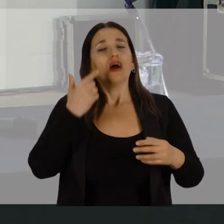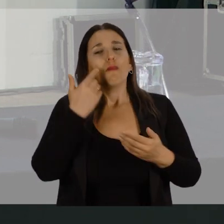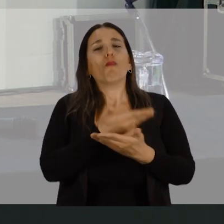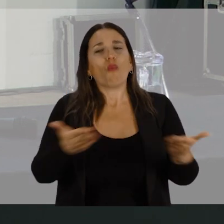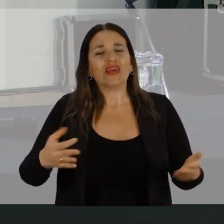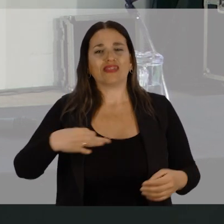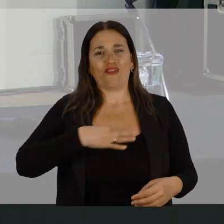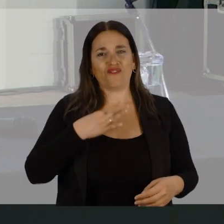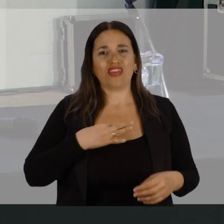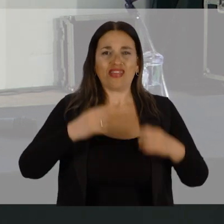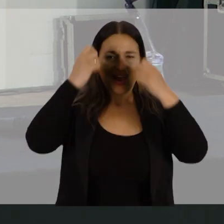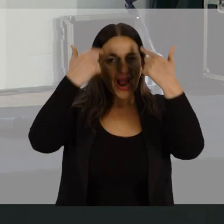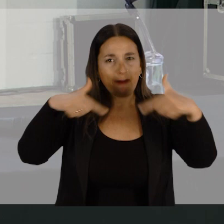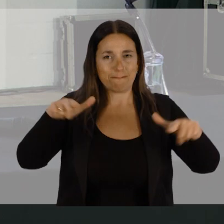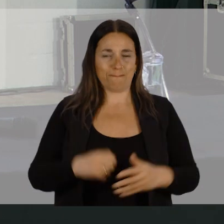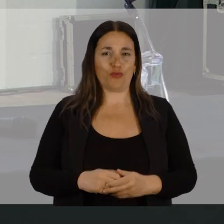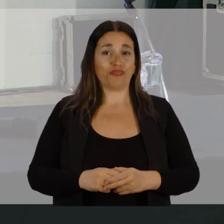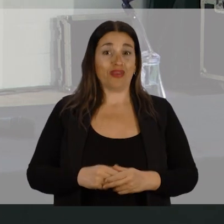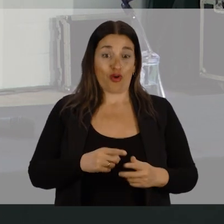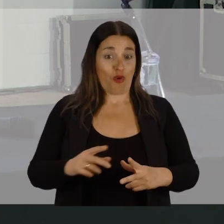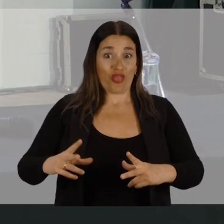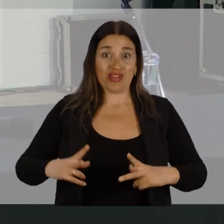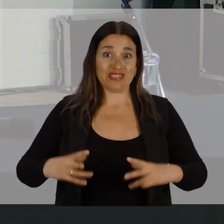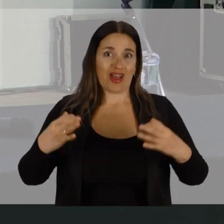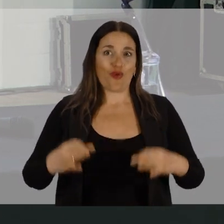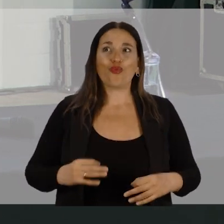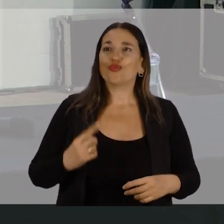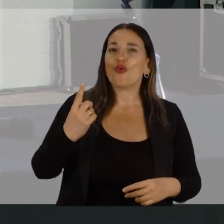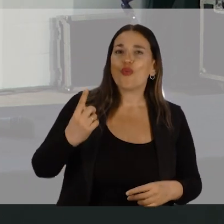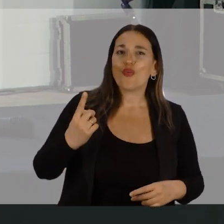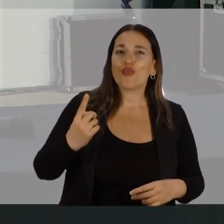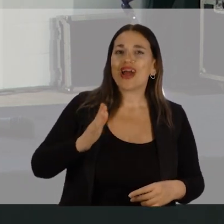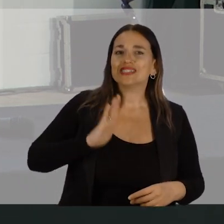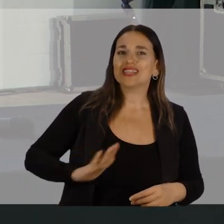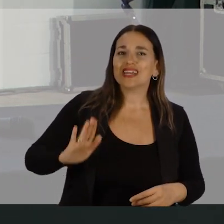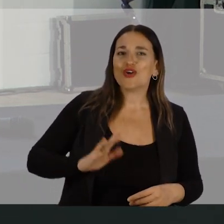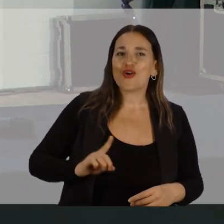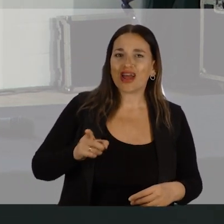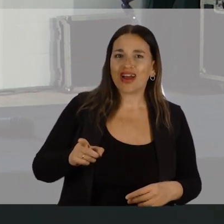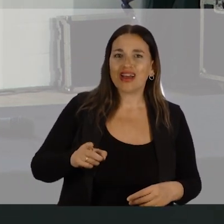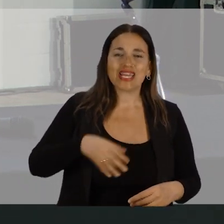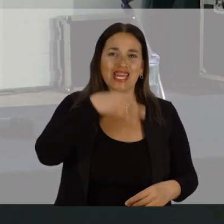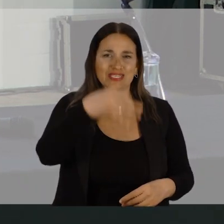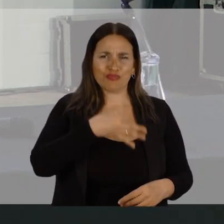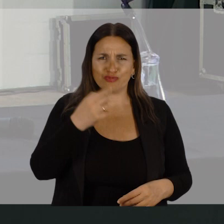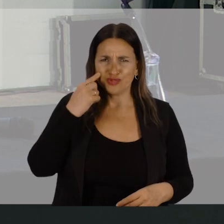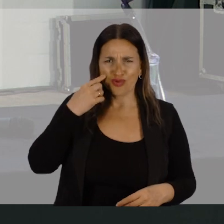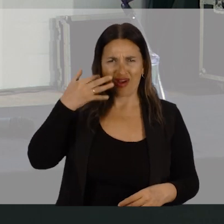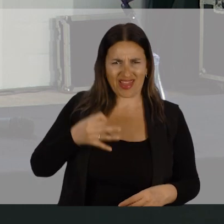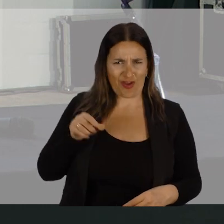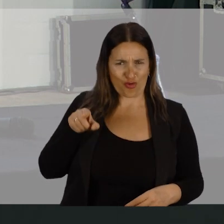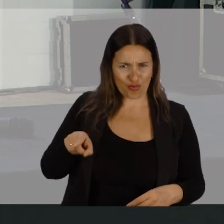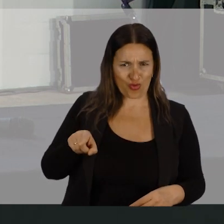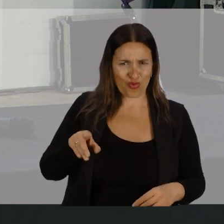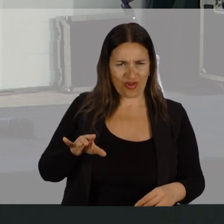habla de la vida en el campo. Como decía recién una de las que, señoras, mujeres que expuso, creo